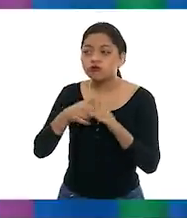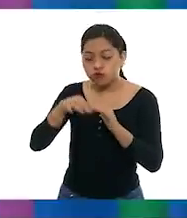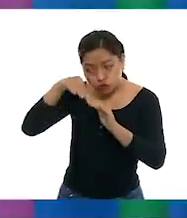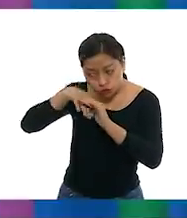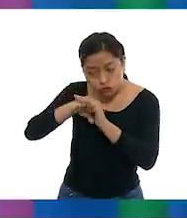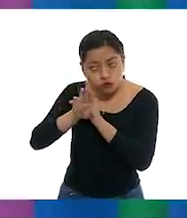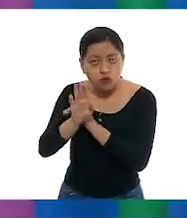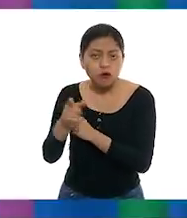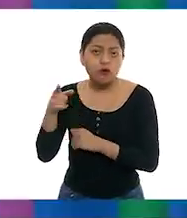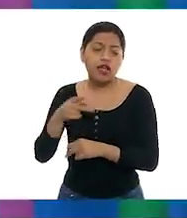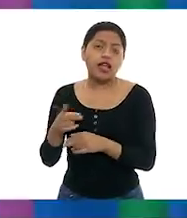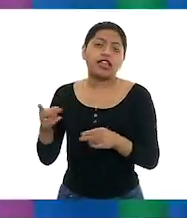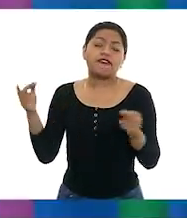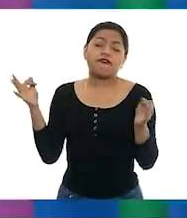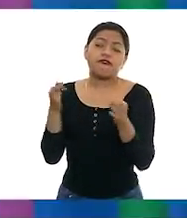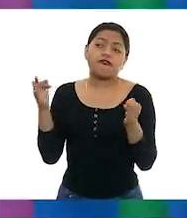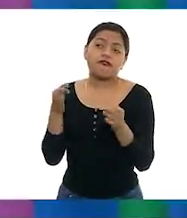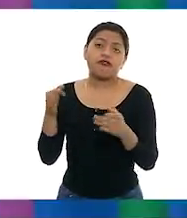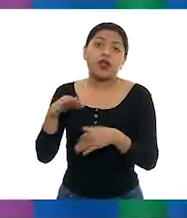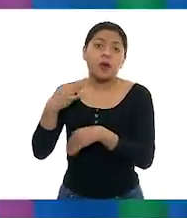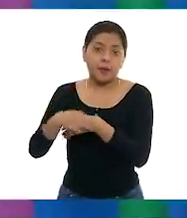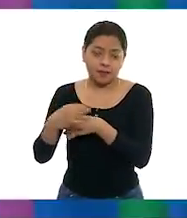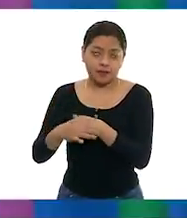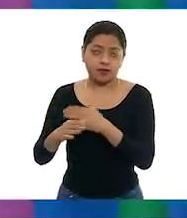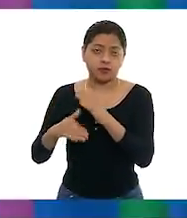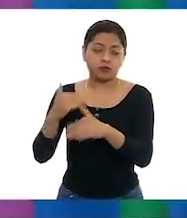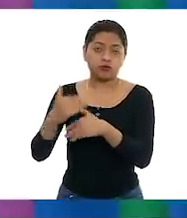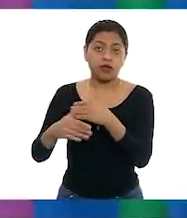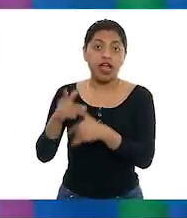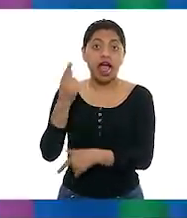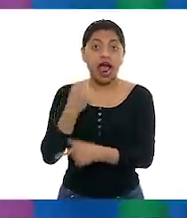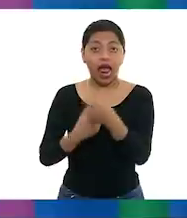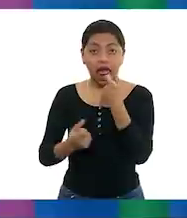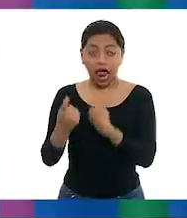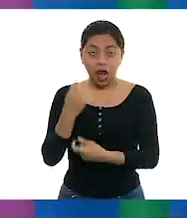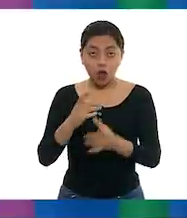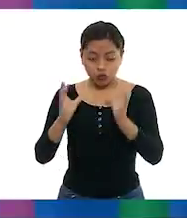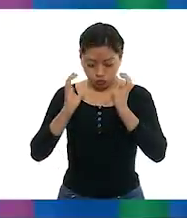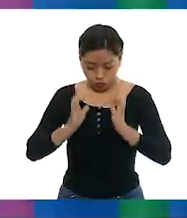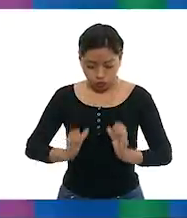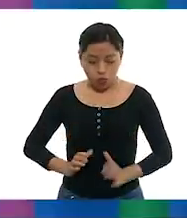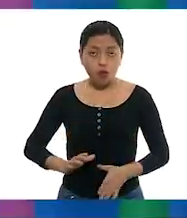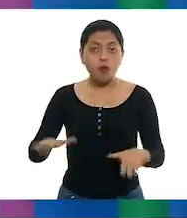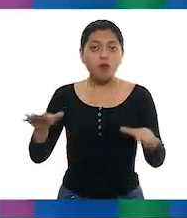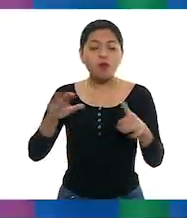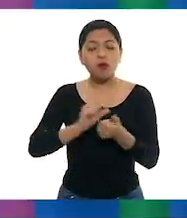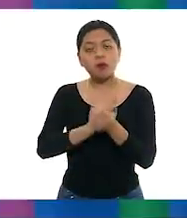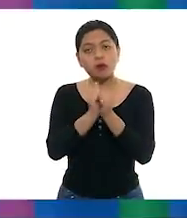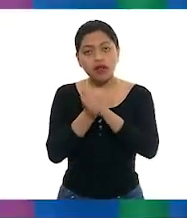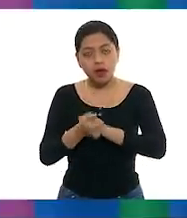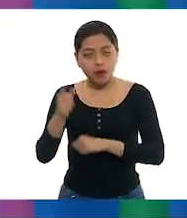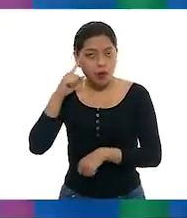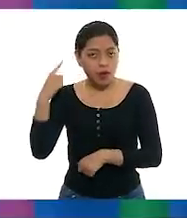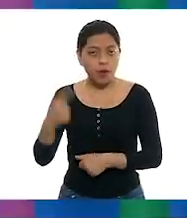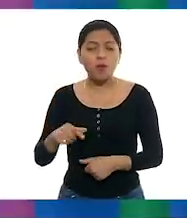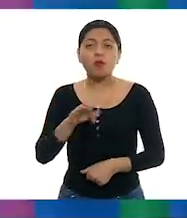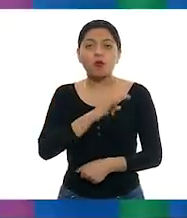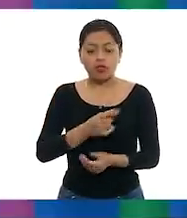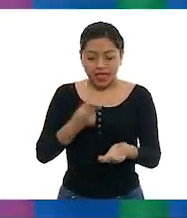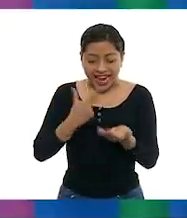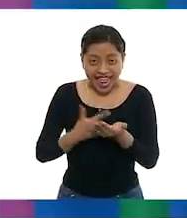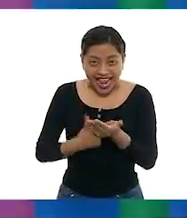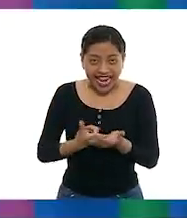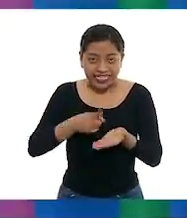protegido. Pero otros tienen cambios en su fisiología y acumulan grasa para aletargarse o dormirse. Lo que hacen